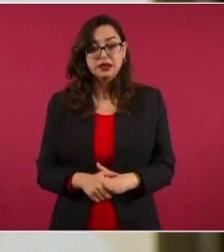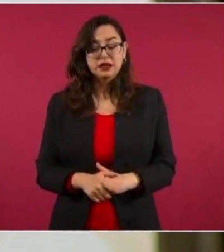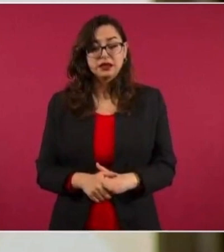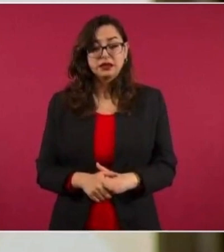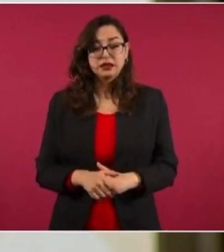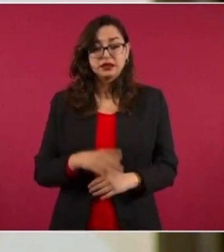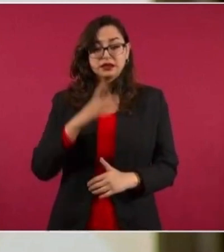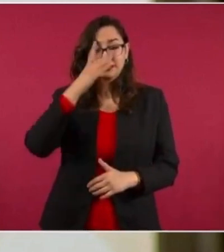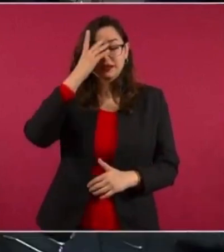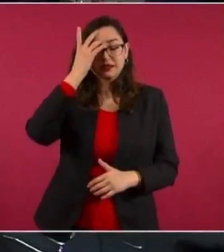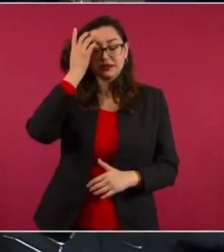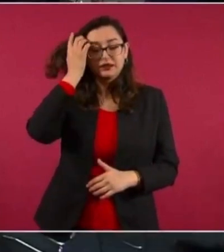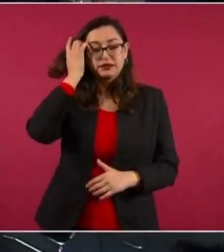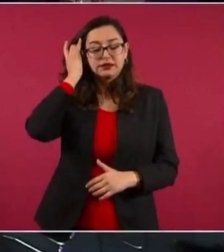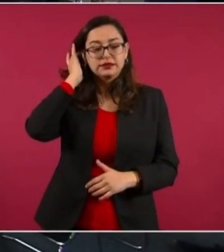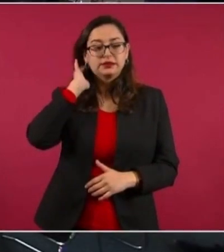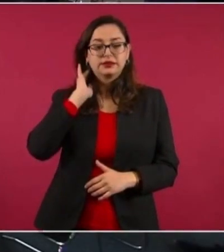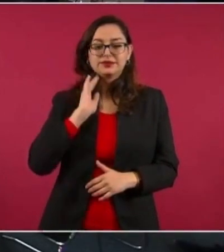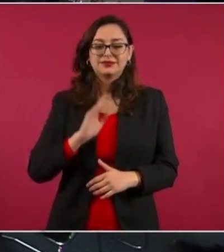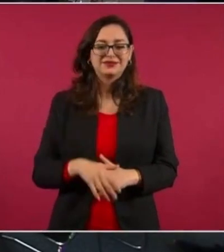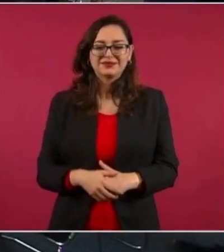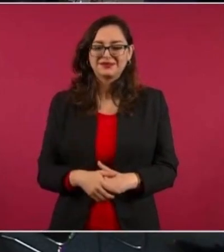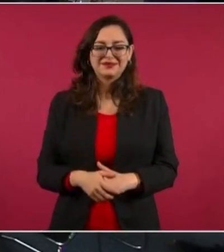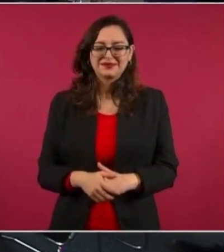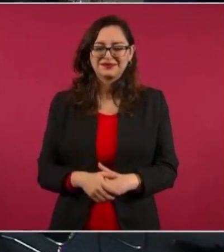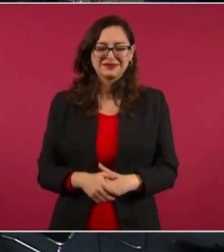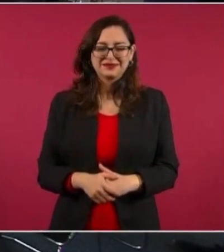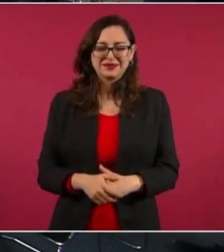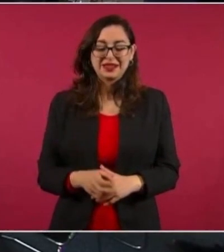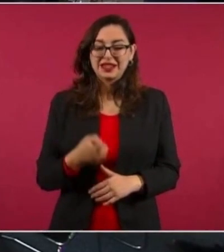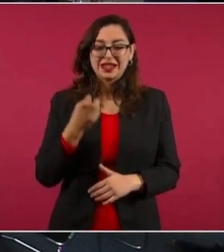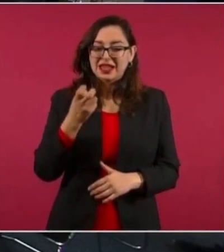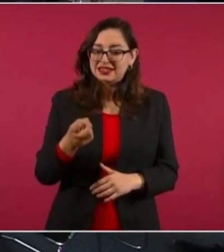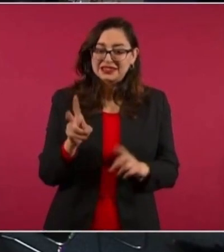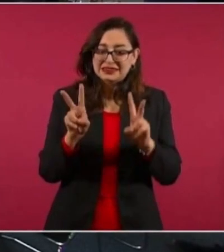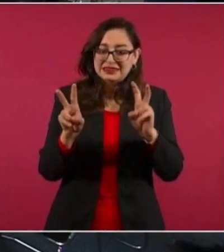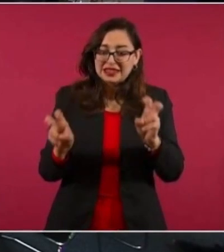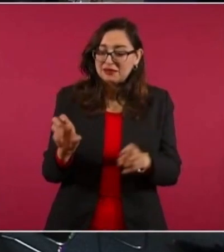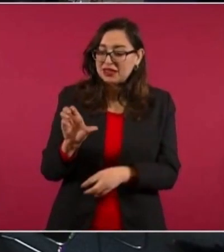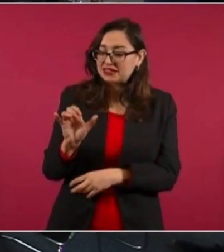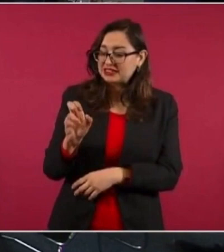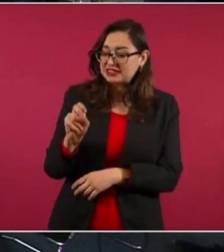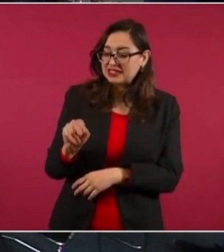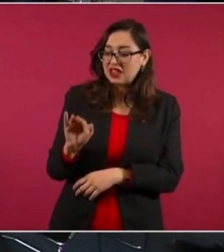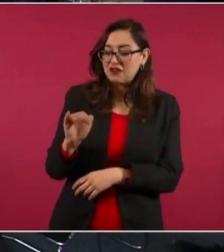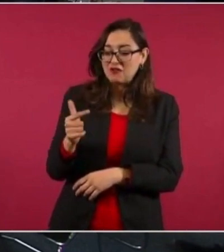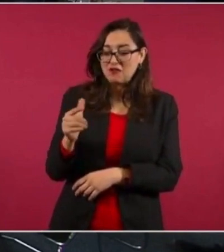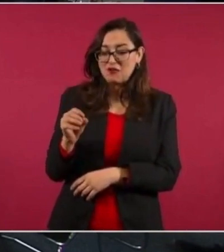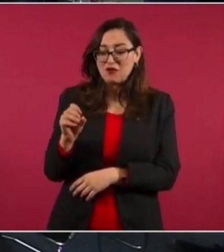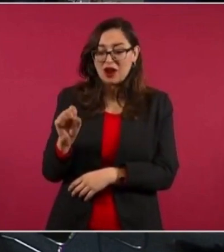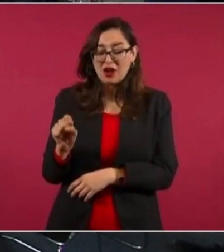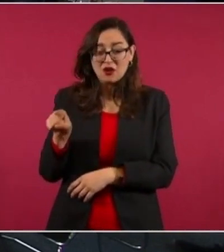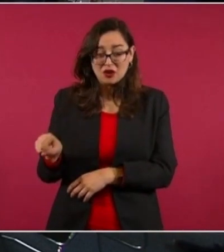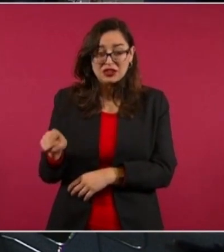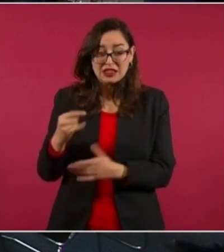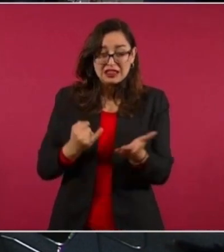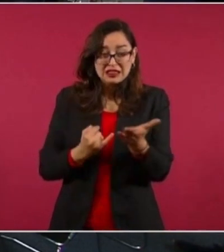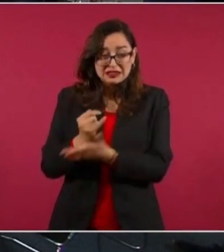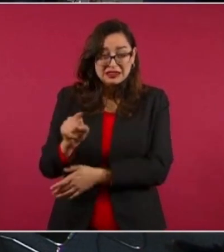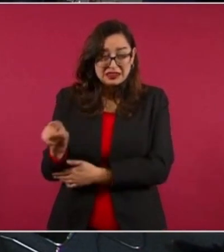O sea, no es un asunto del general Cienfuegos, es un asunto de una autoridad civil.